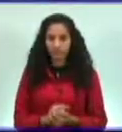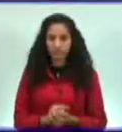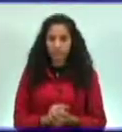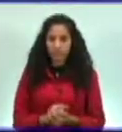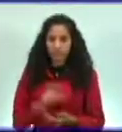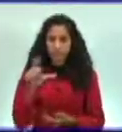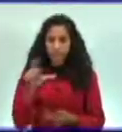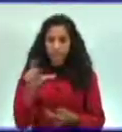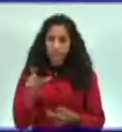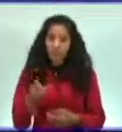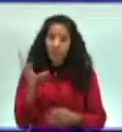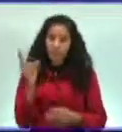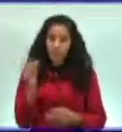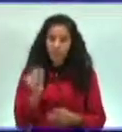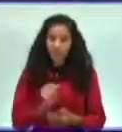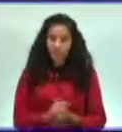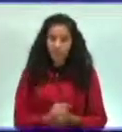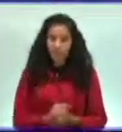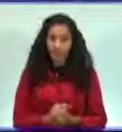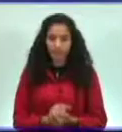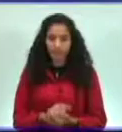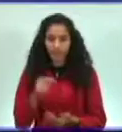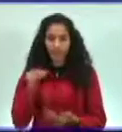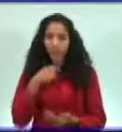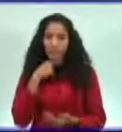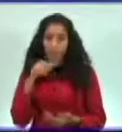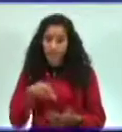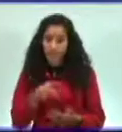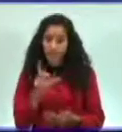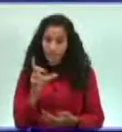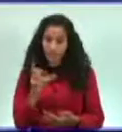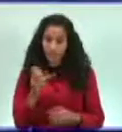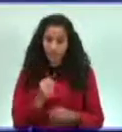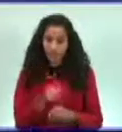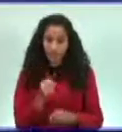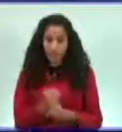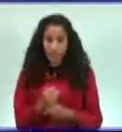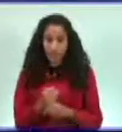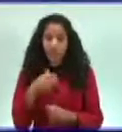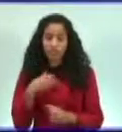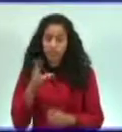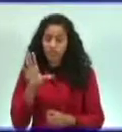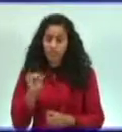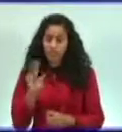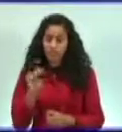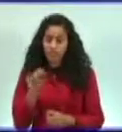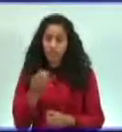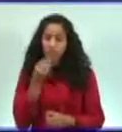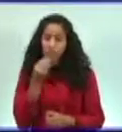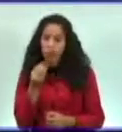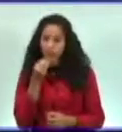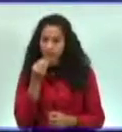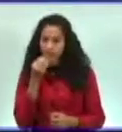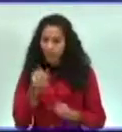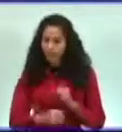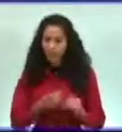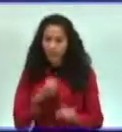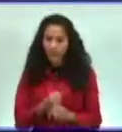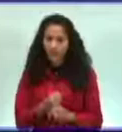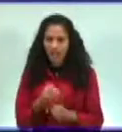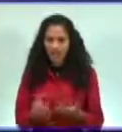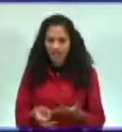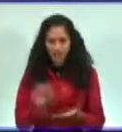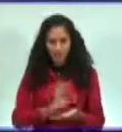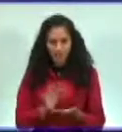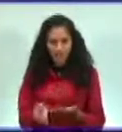cuaderno de matemáticas. En este sentido, le estamos orientando que podemos utilizar las